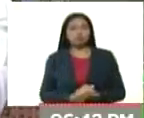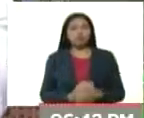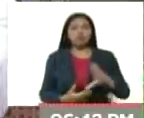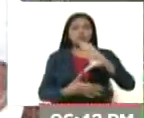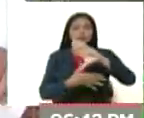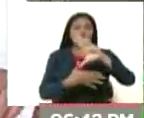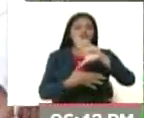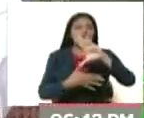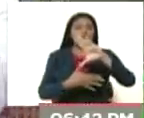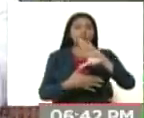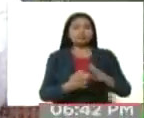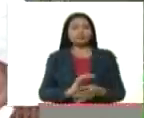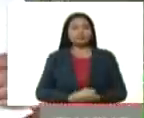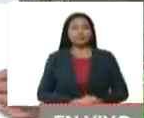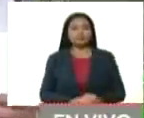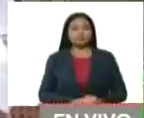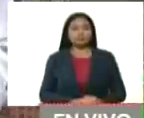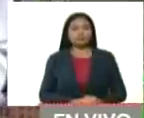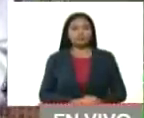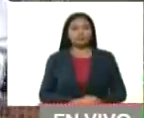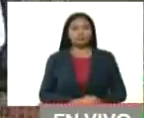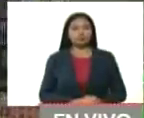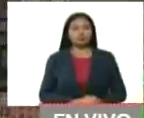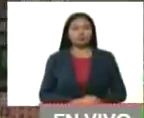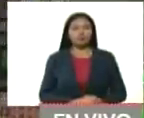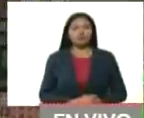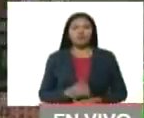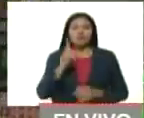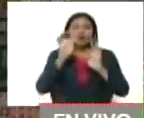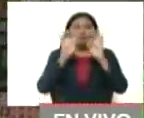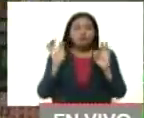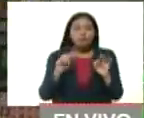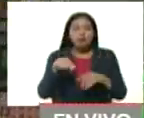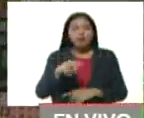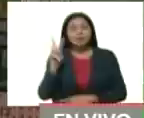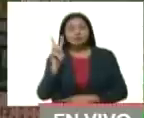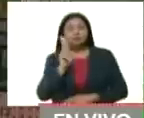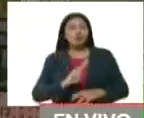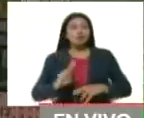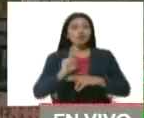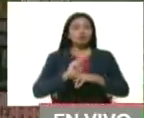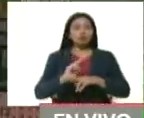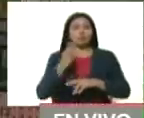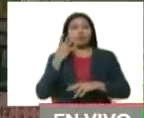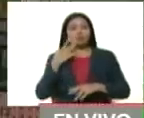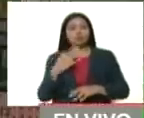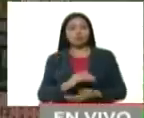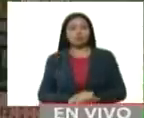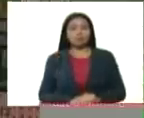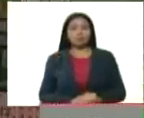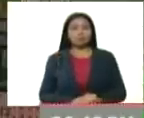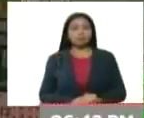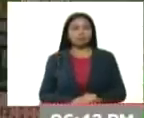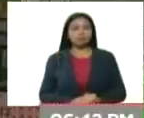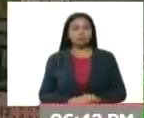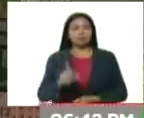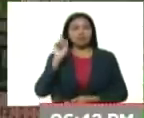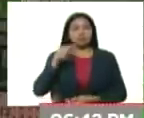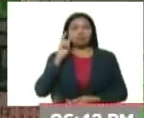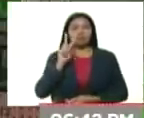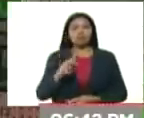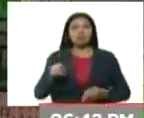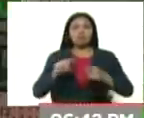América Latina. Una de las herramientas que Venezuela ha utilizado y que fue muy